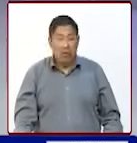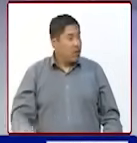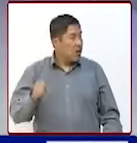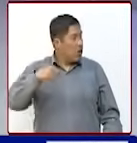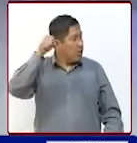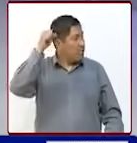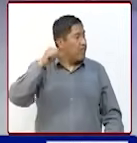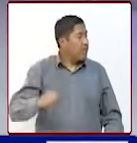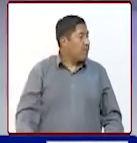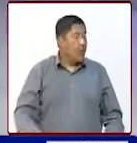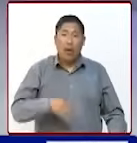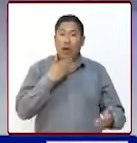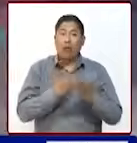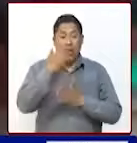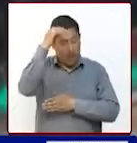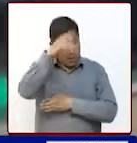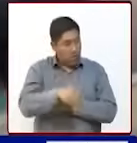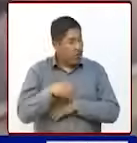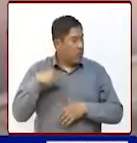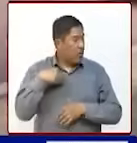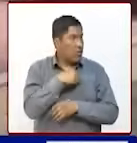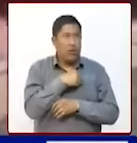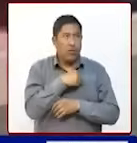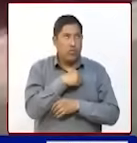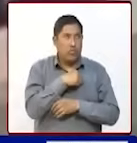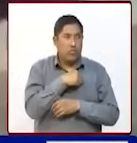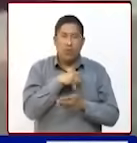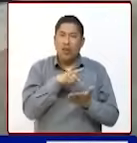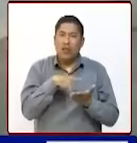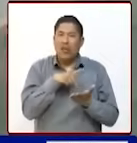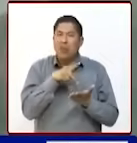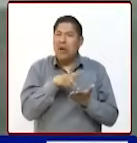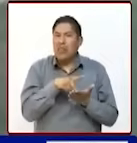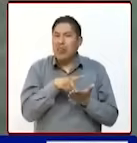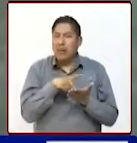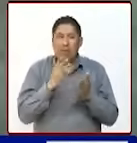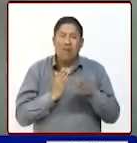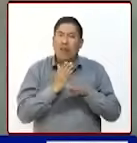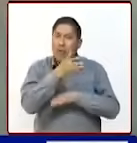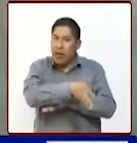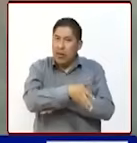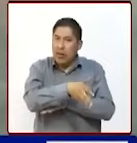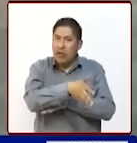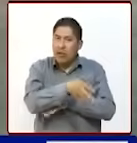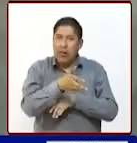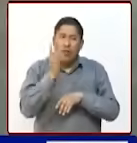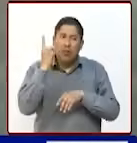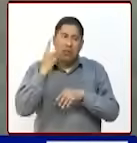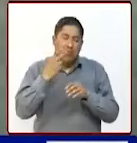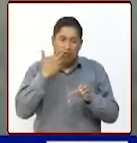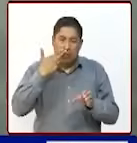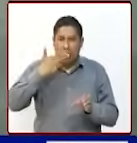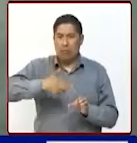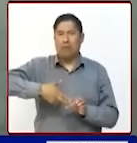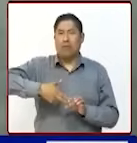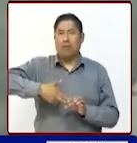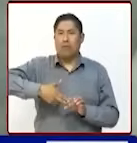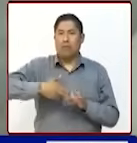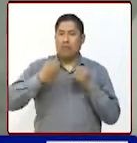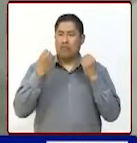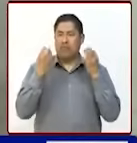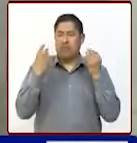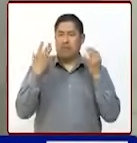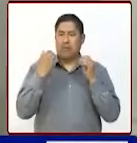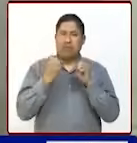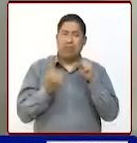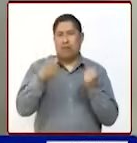Sí, efectivamente, buenas noches. Nos encontramos en la plazuela Hualparimachi. Al frente usted observa una estación de servicio con un intenso